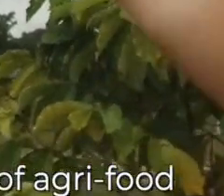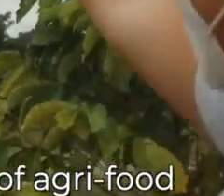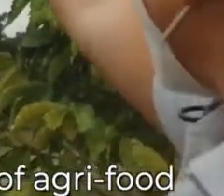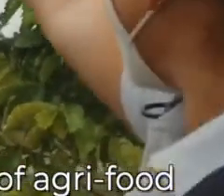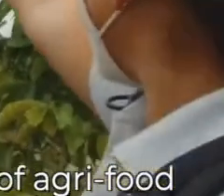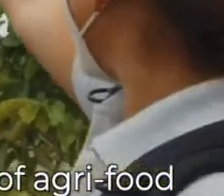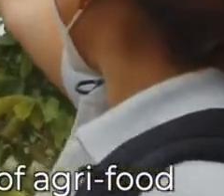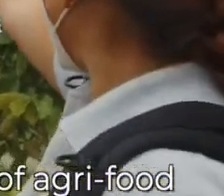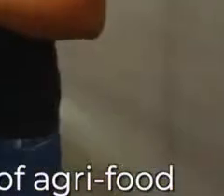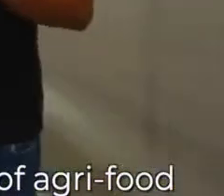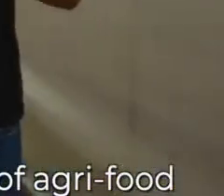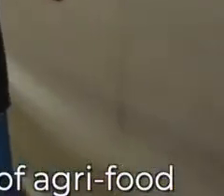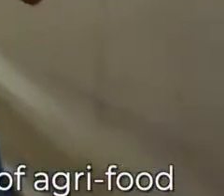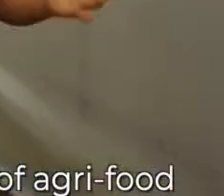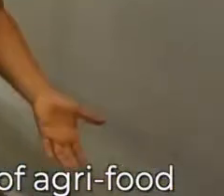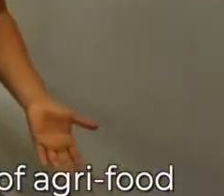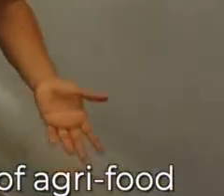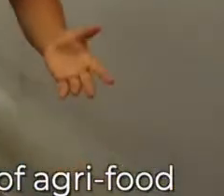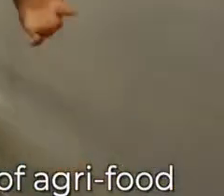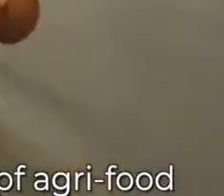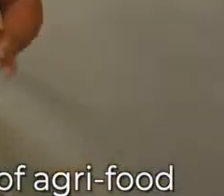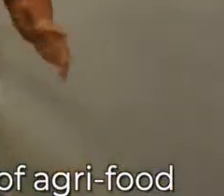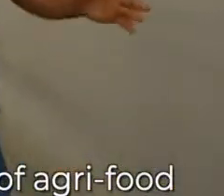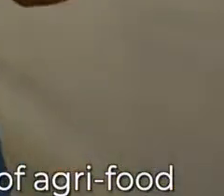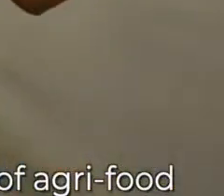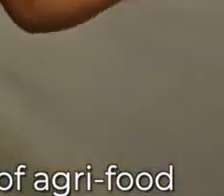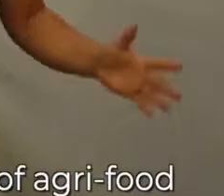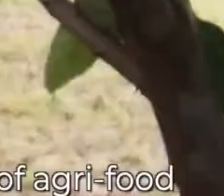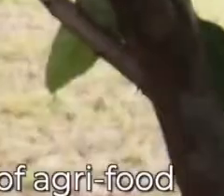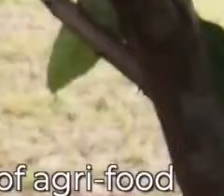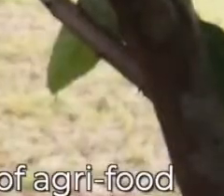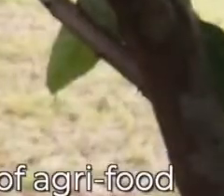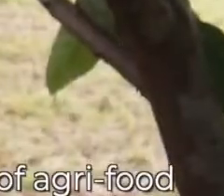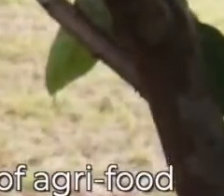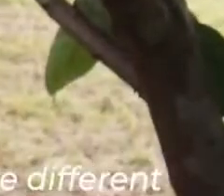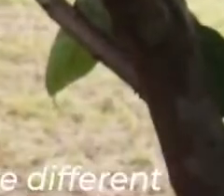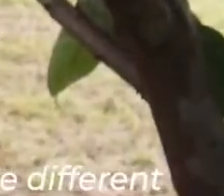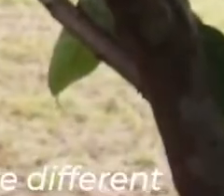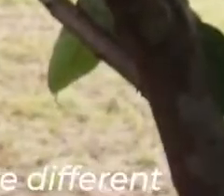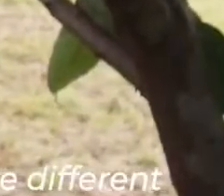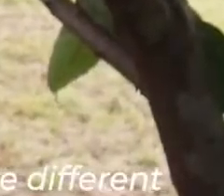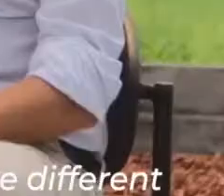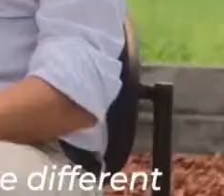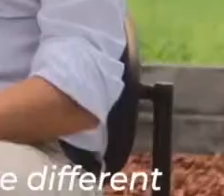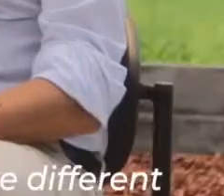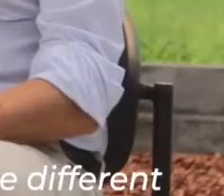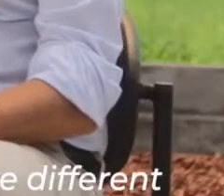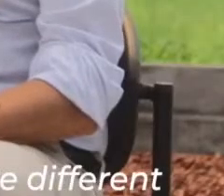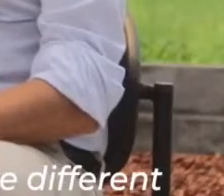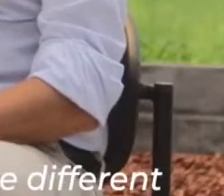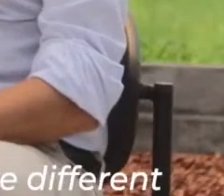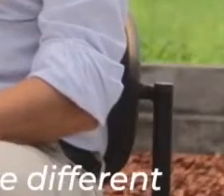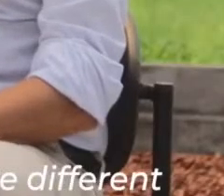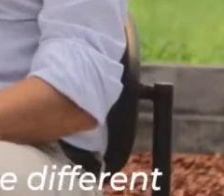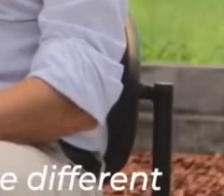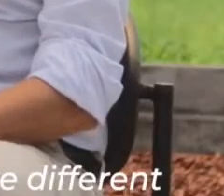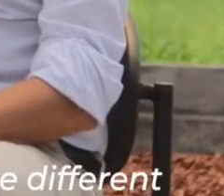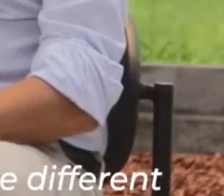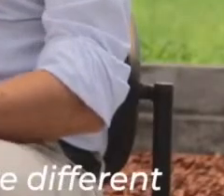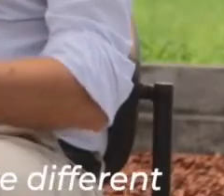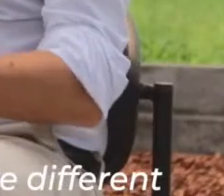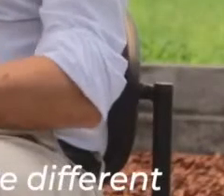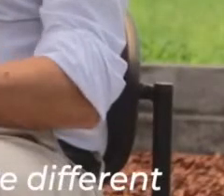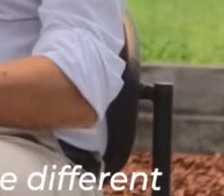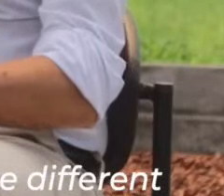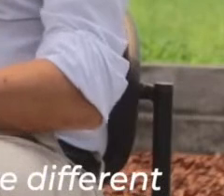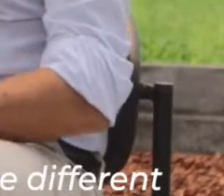servicios agroalimentarios se complementa con la promoción del turismo ecológico. Trata de impulsar lo que es conectividad